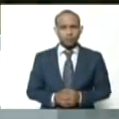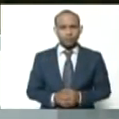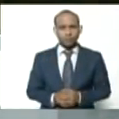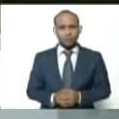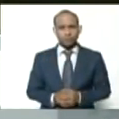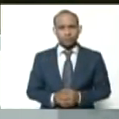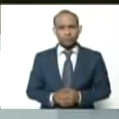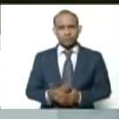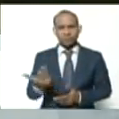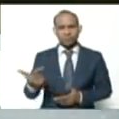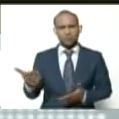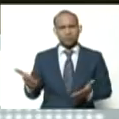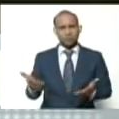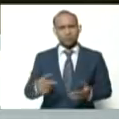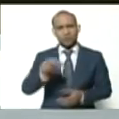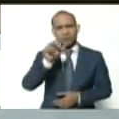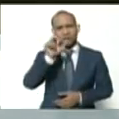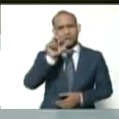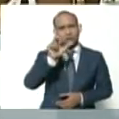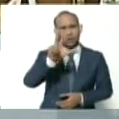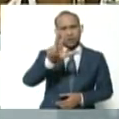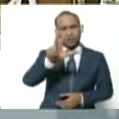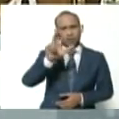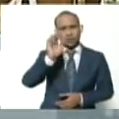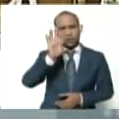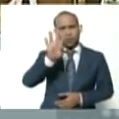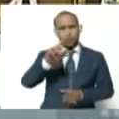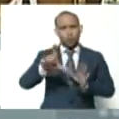Consta de 34 leyes.